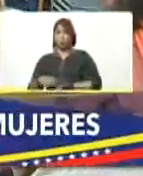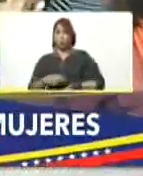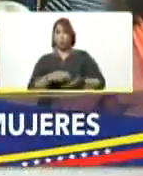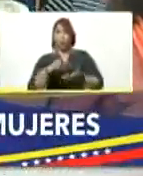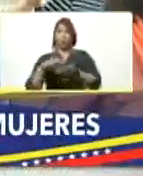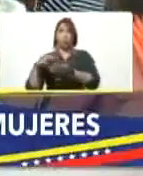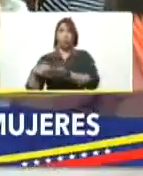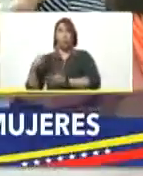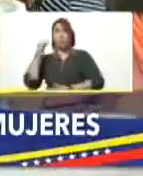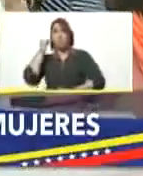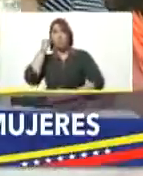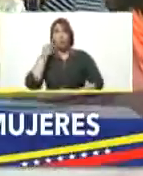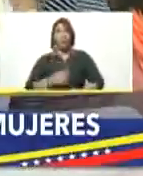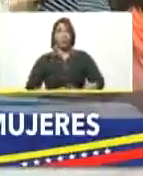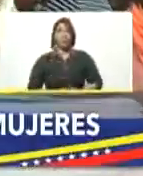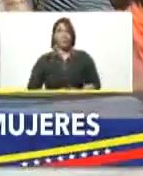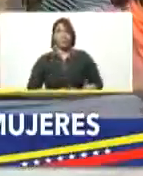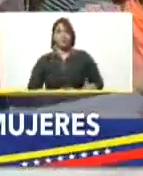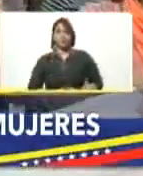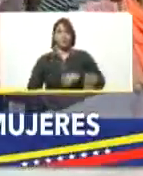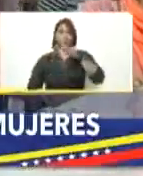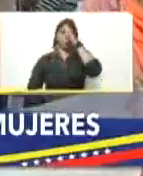El alboroto femenino.